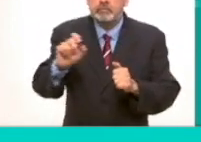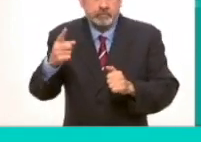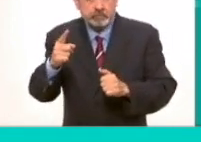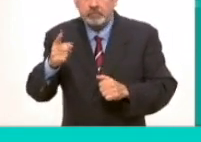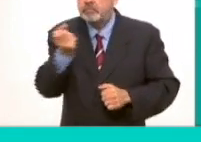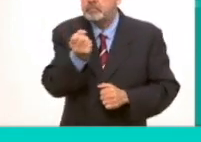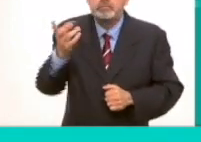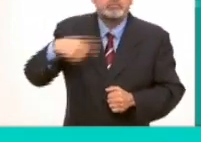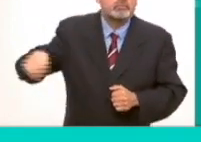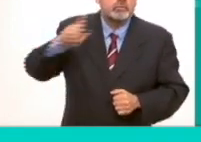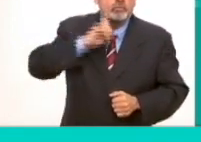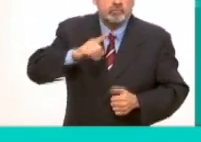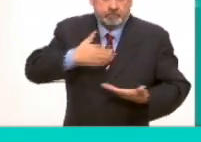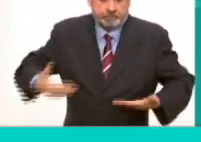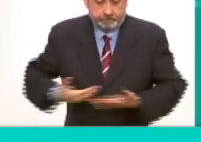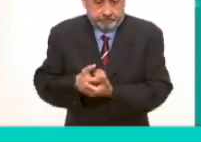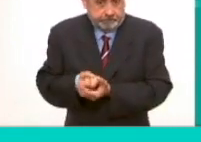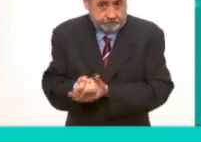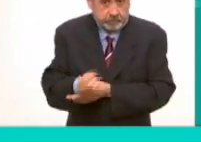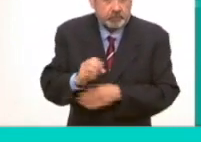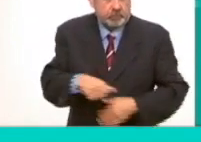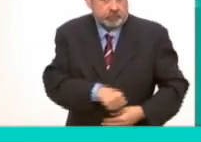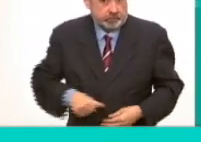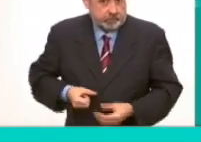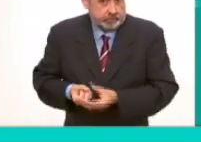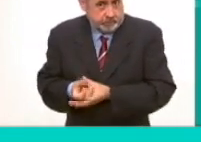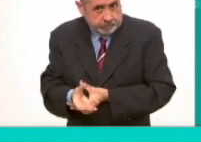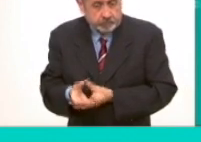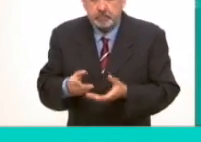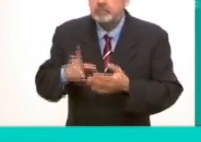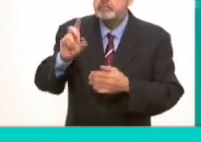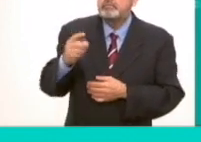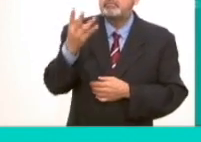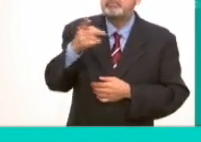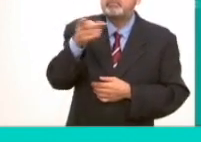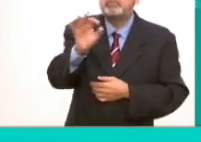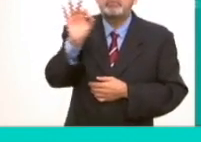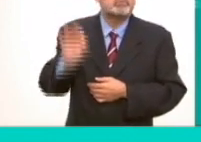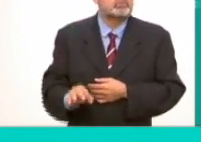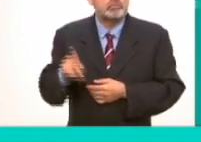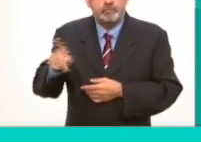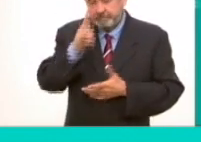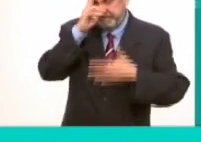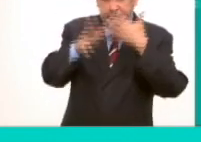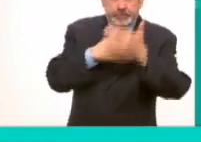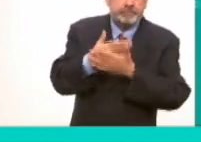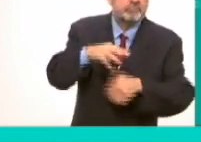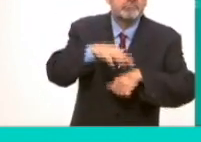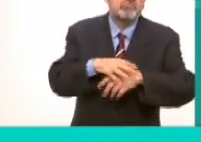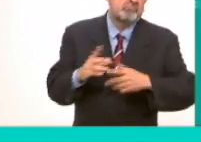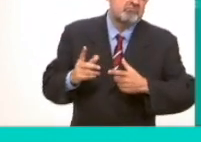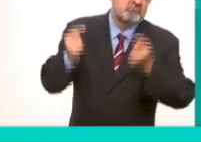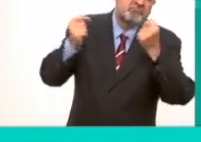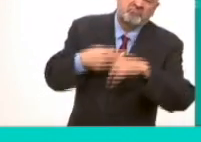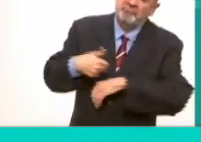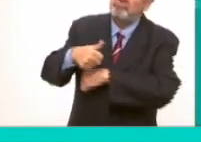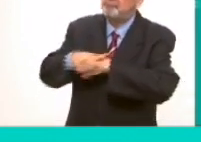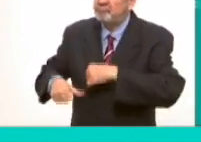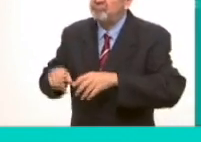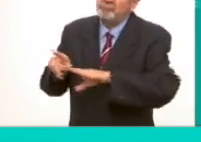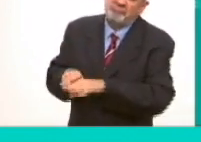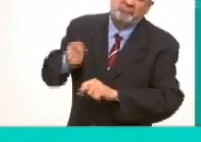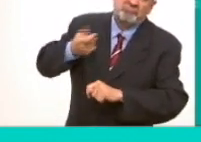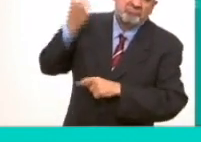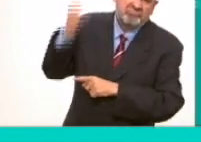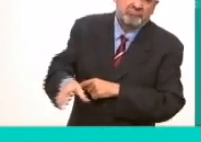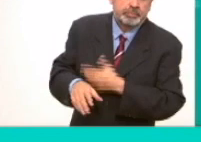parto o cesárea el 33.4 por experimentó violencia obstétrica en la cesárea y